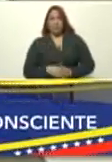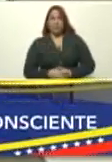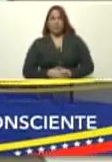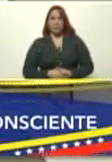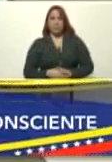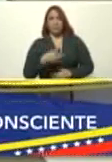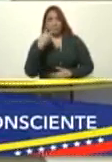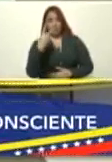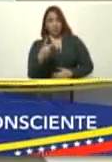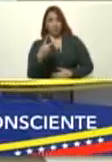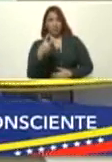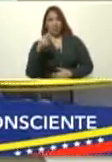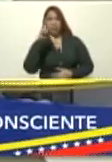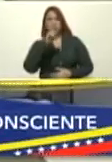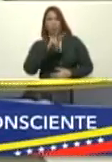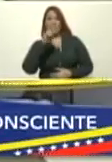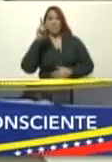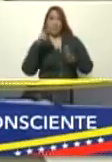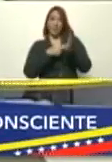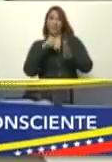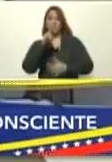22 del 2 del 2022,